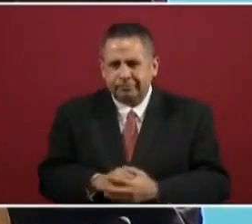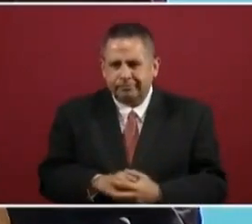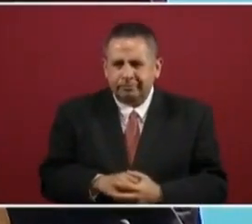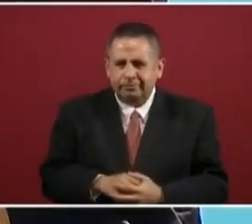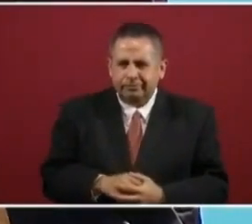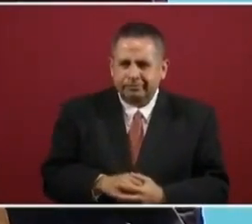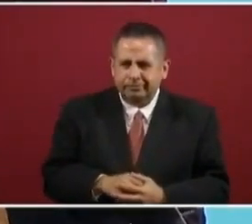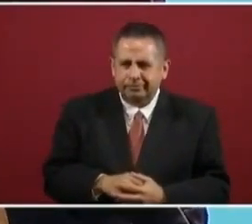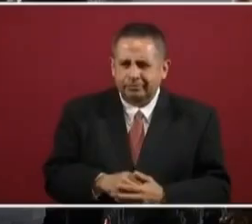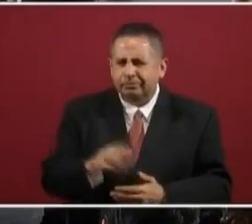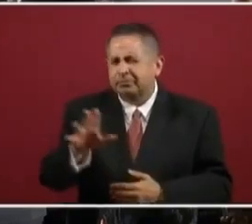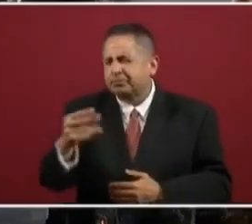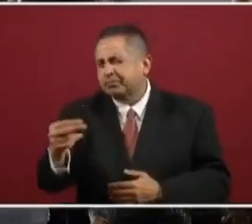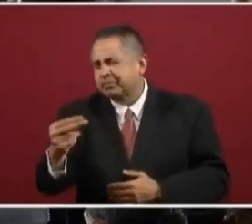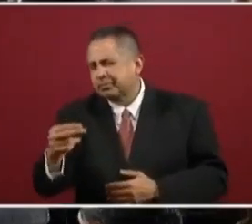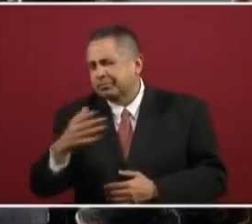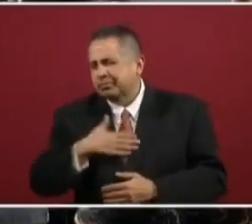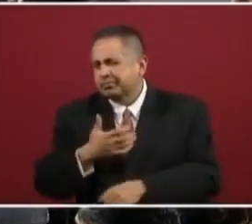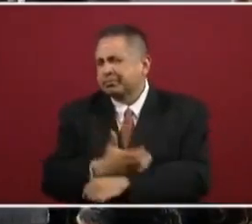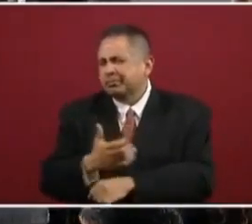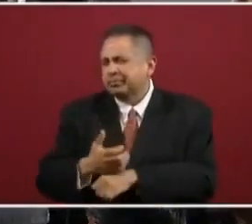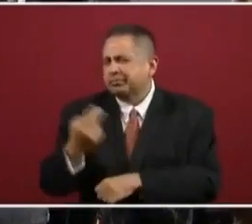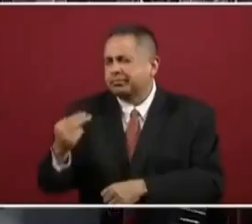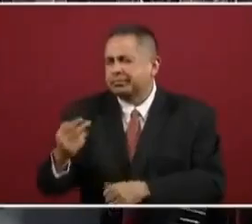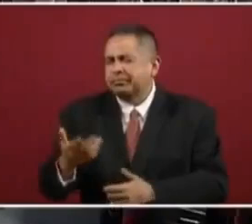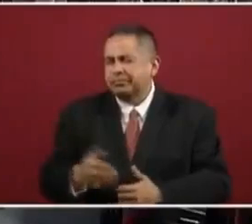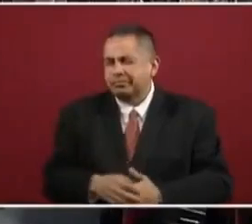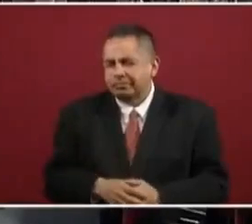policía Cómo se llama nuestra